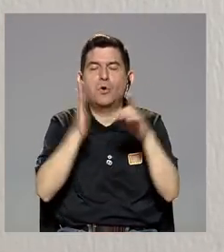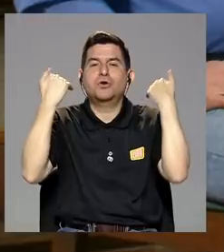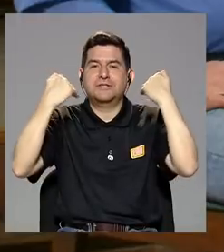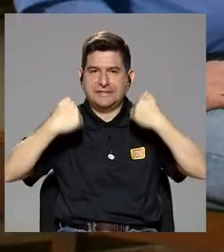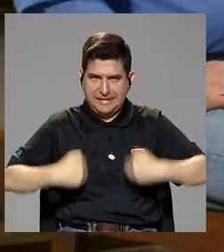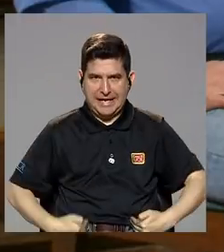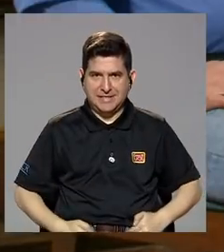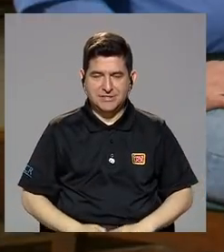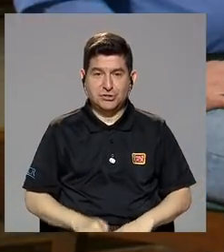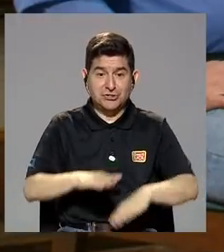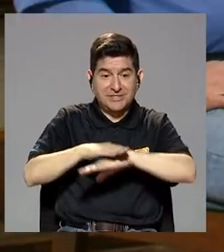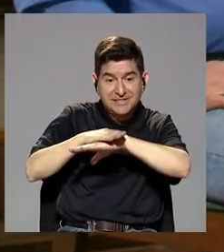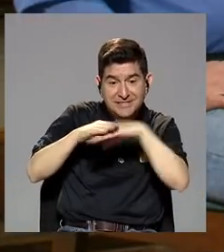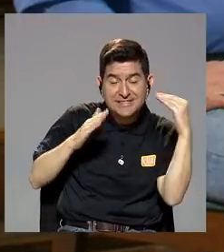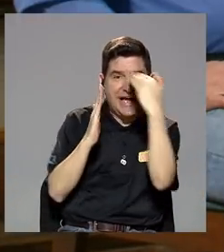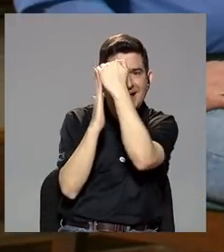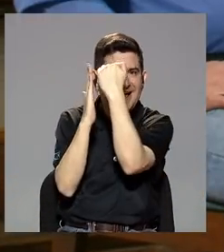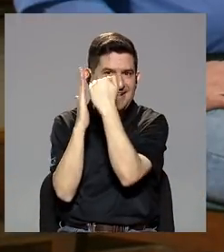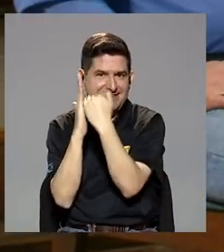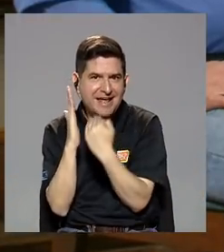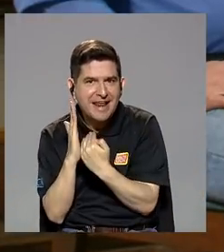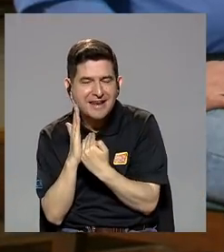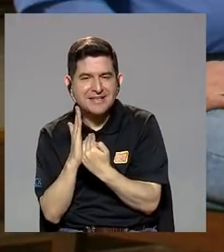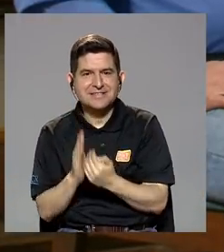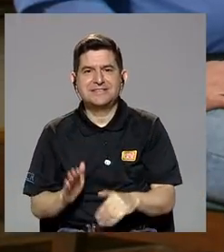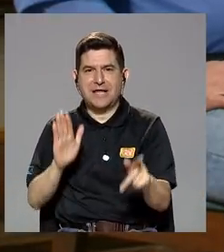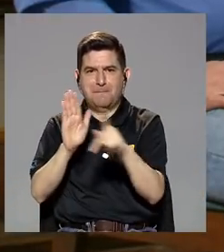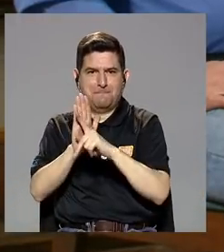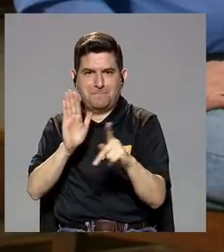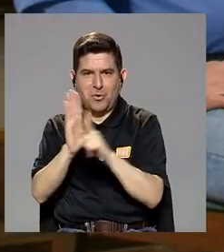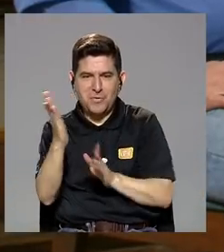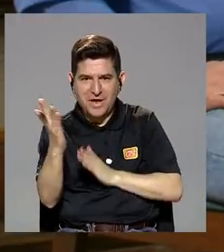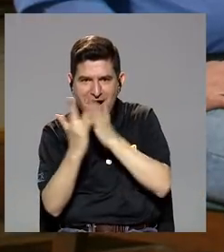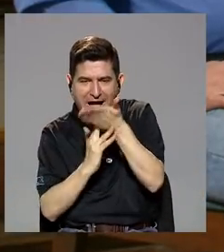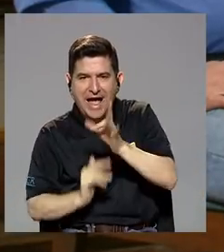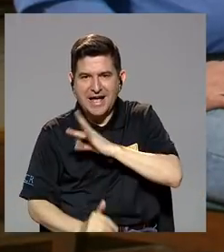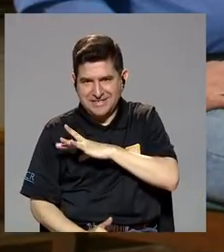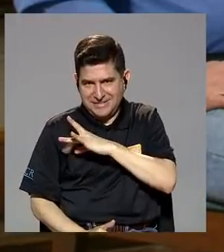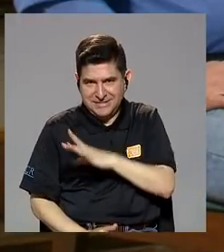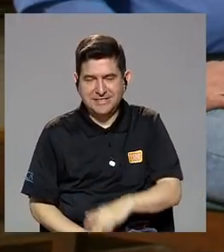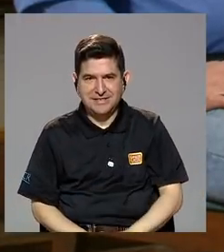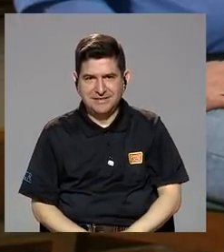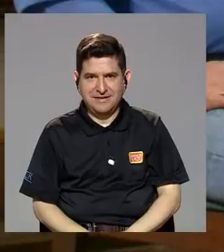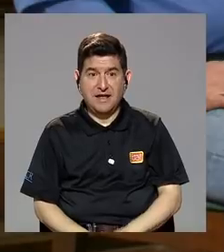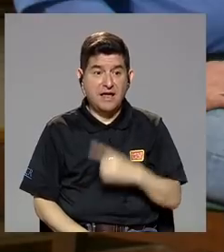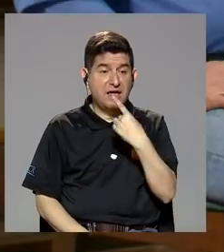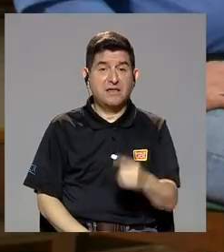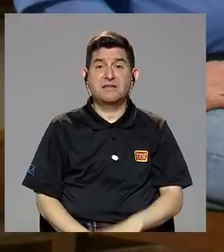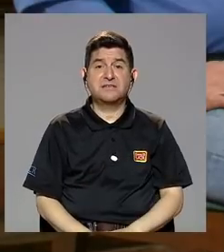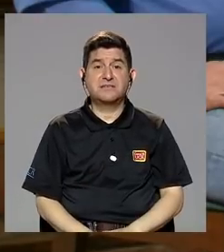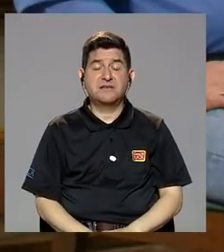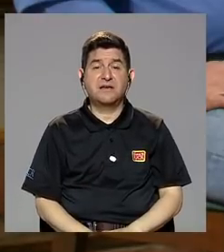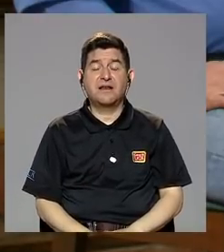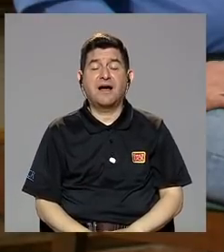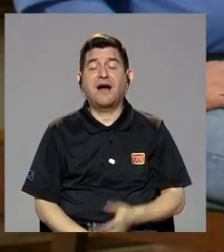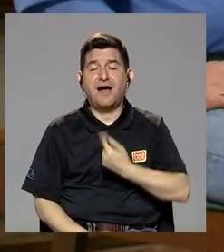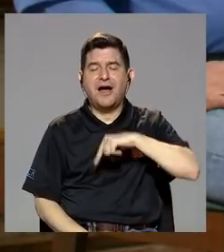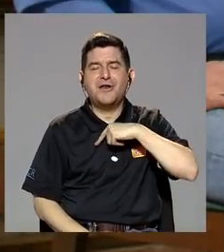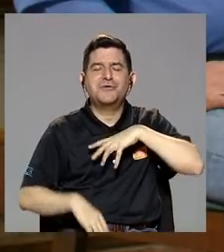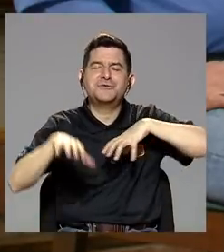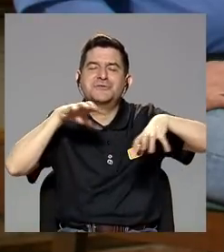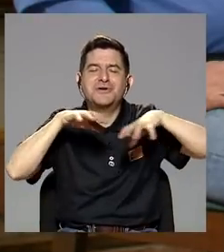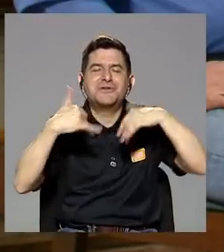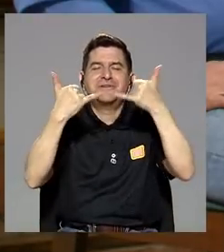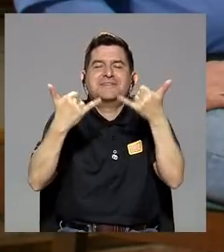humanos sacar de la lista de a quienes les prohibía entrar a chile y decir miren el gesto que tuvimos